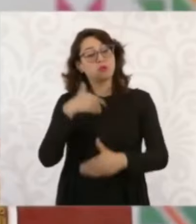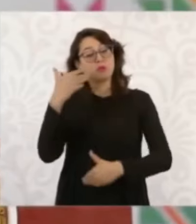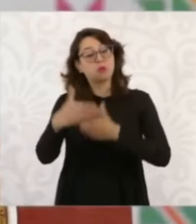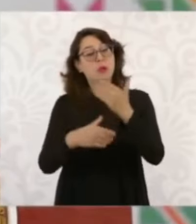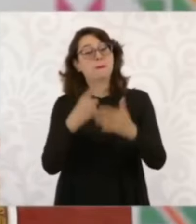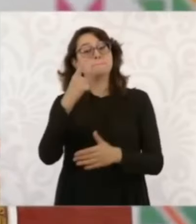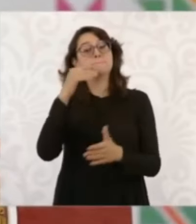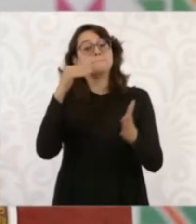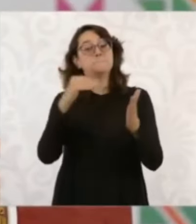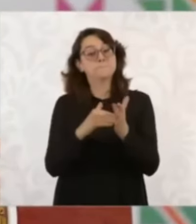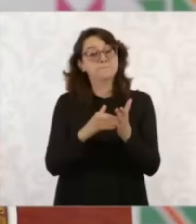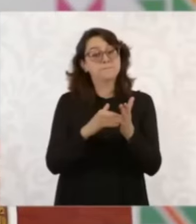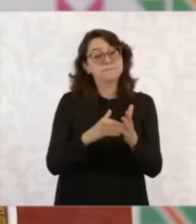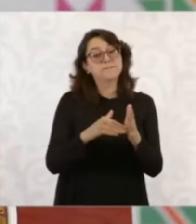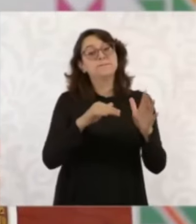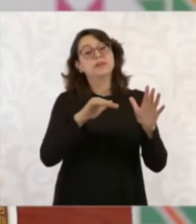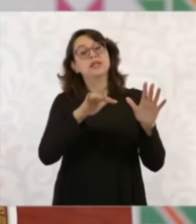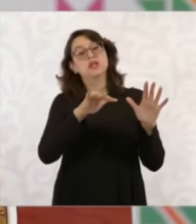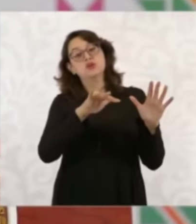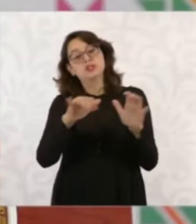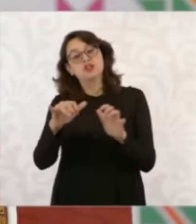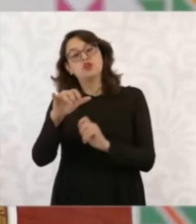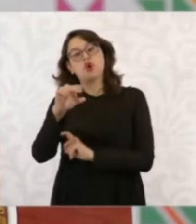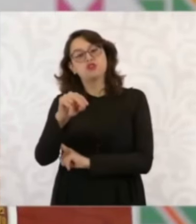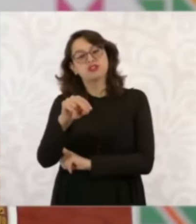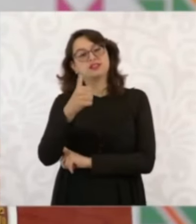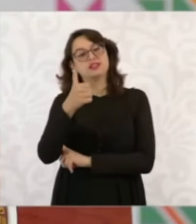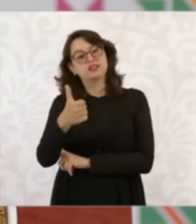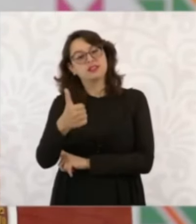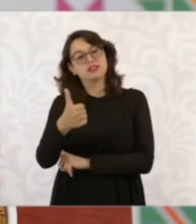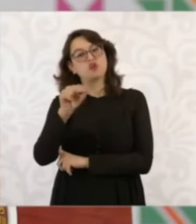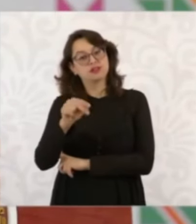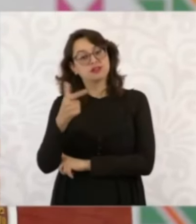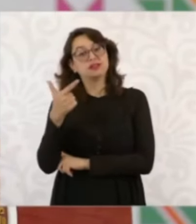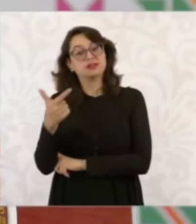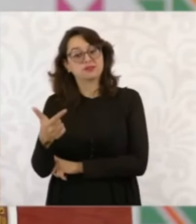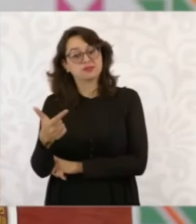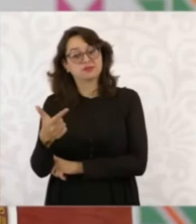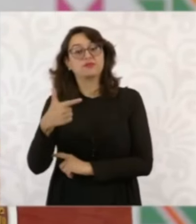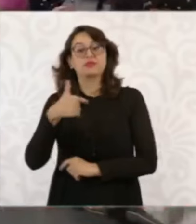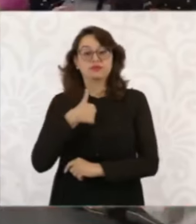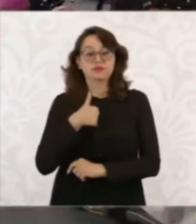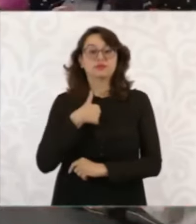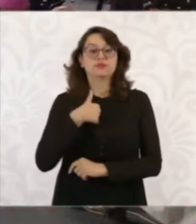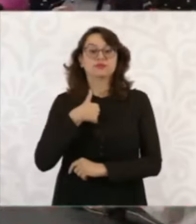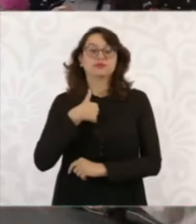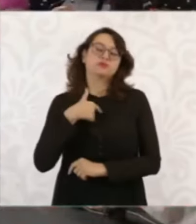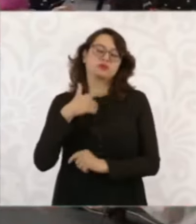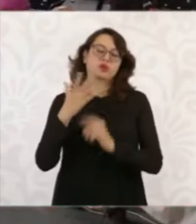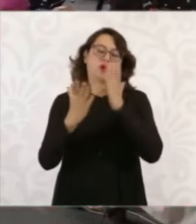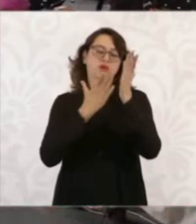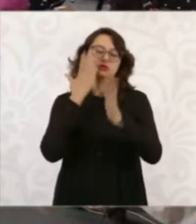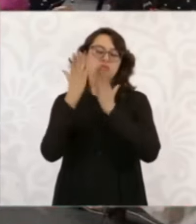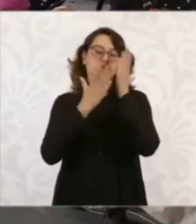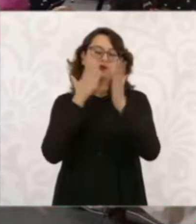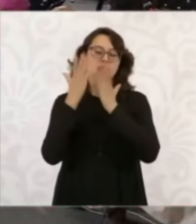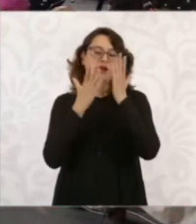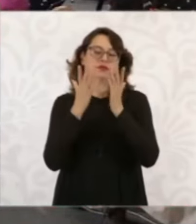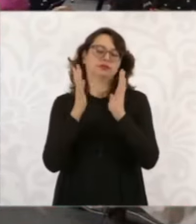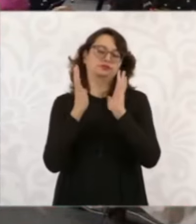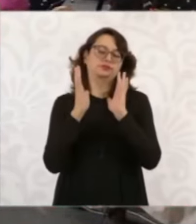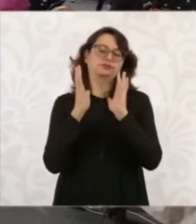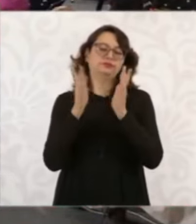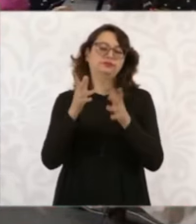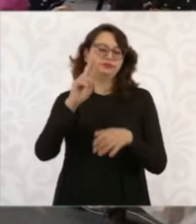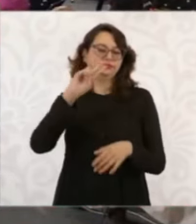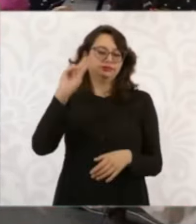en 1986-87, ya como estudiante de la Facultad de Ciencias, que fue el movimiento del